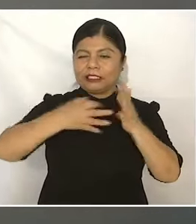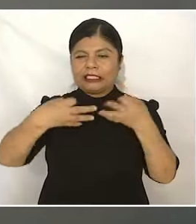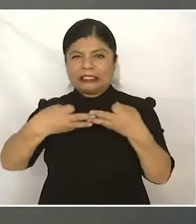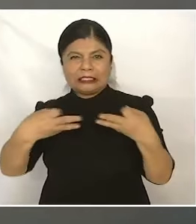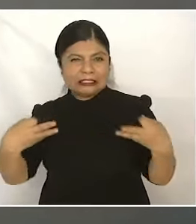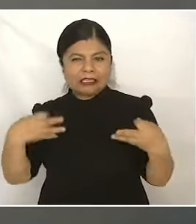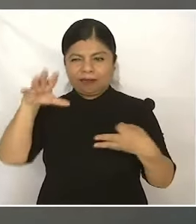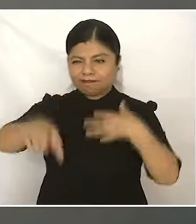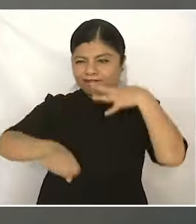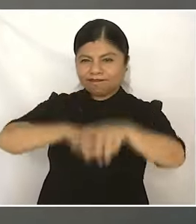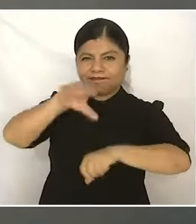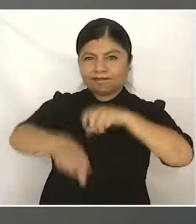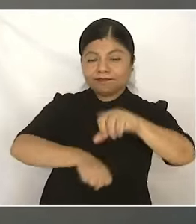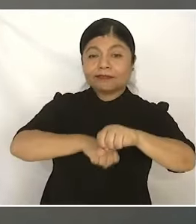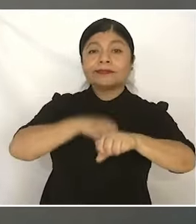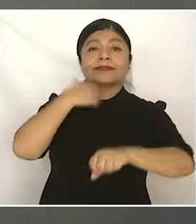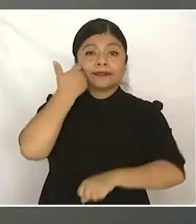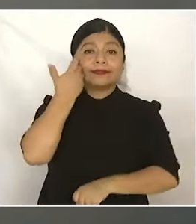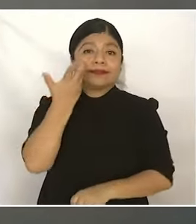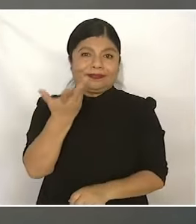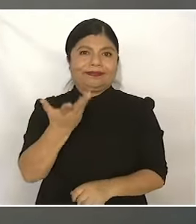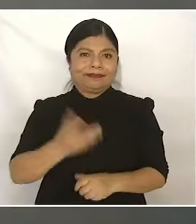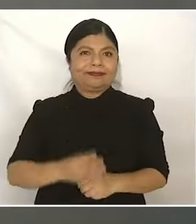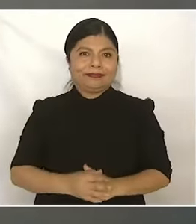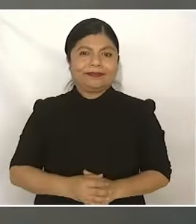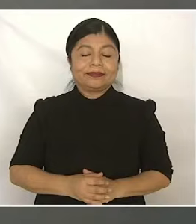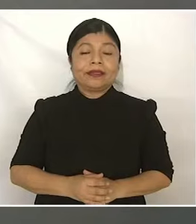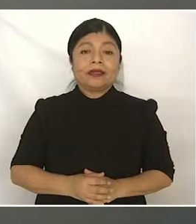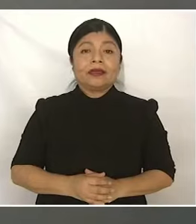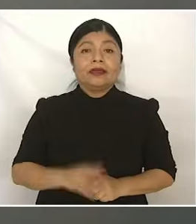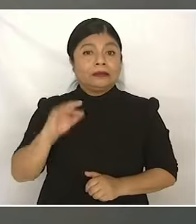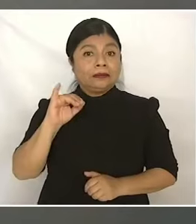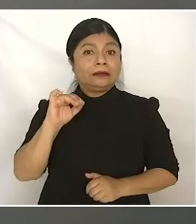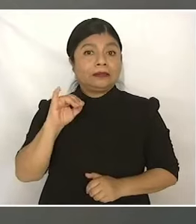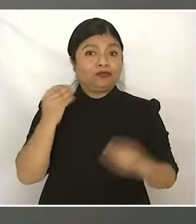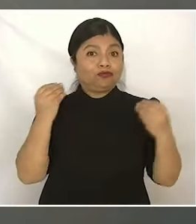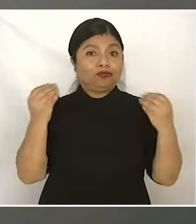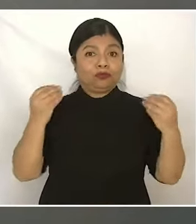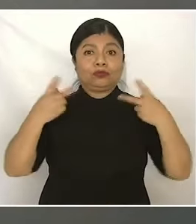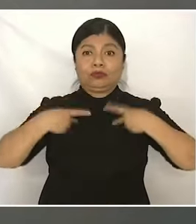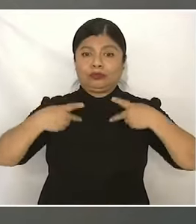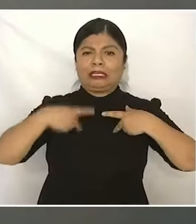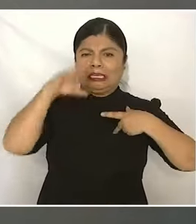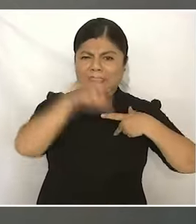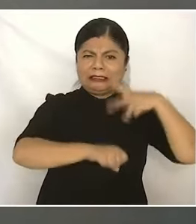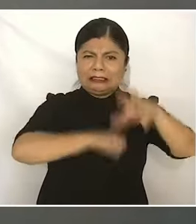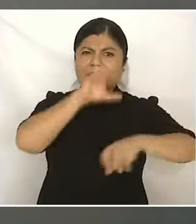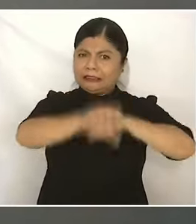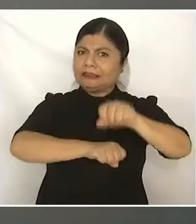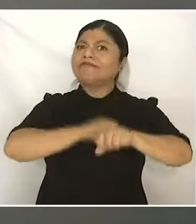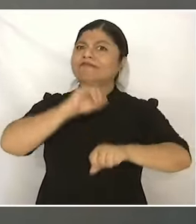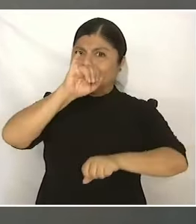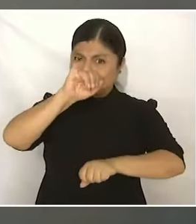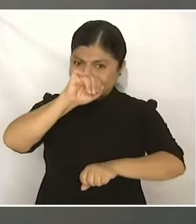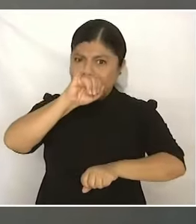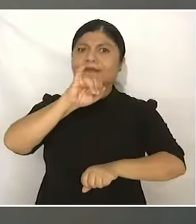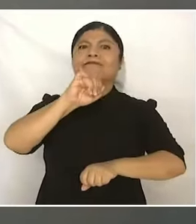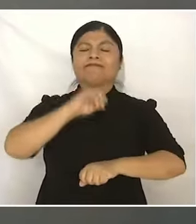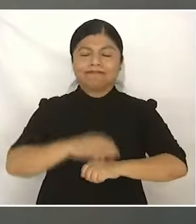y lo lograron, porque hubo una tremenda represión. Acá